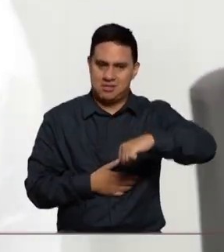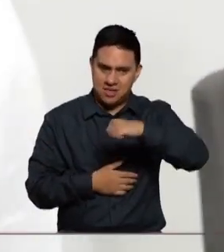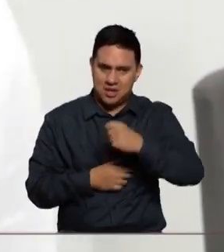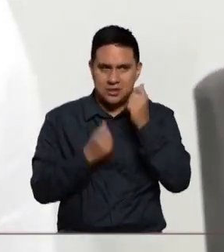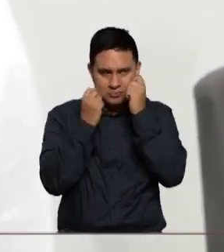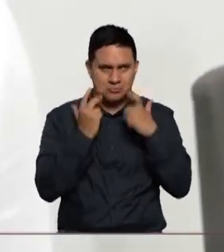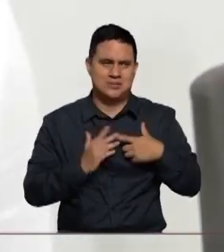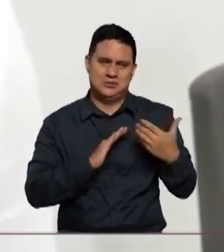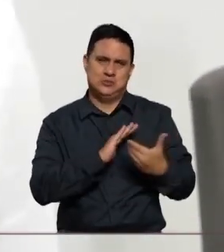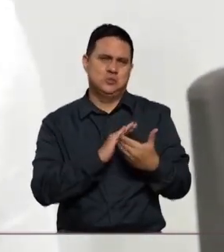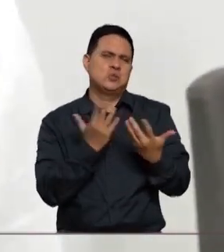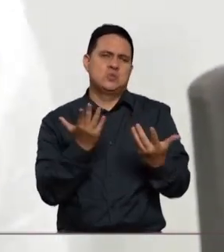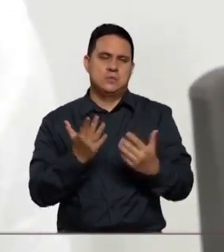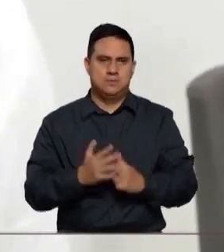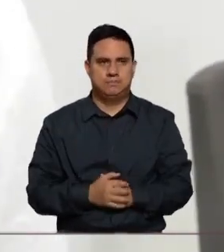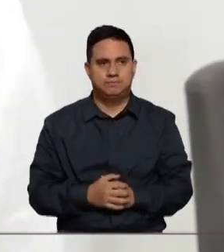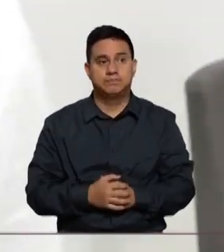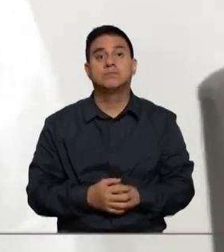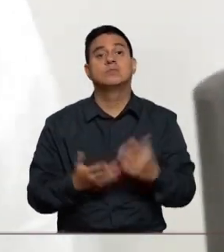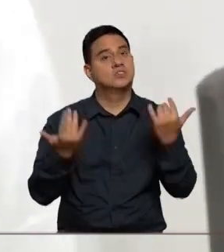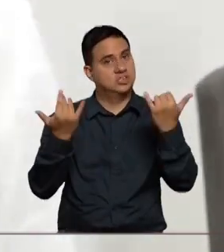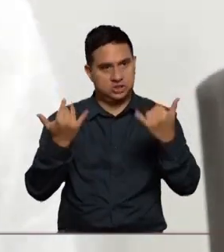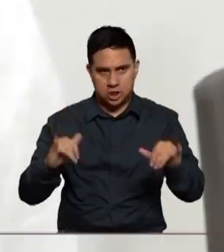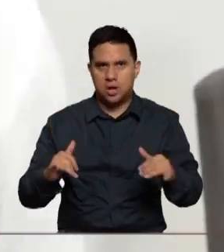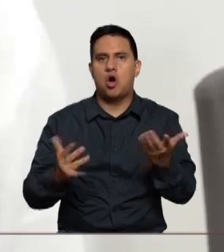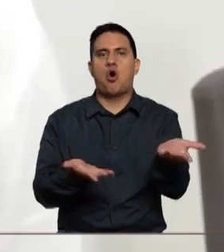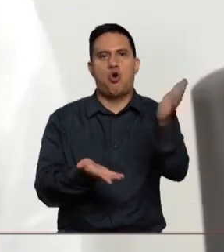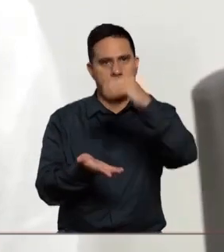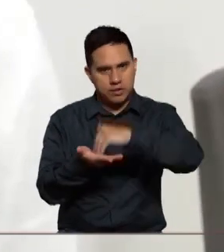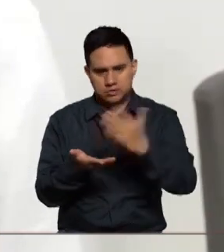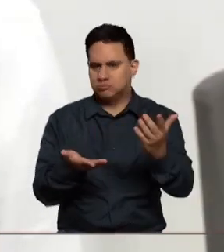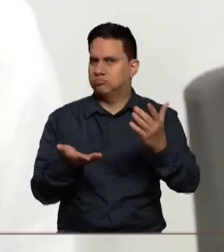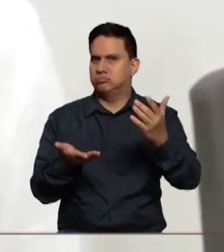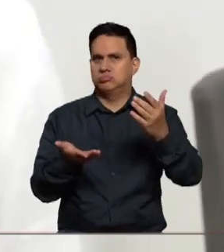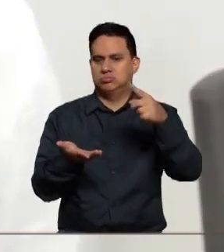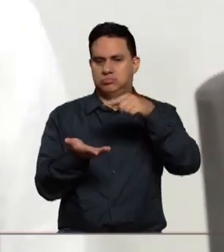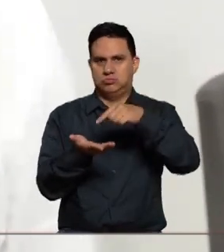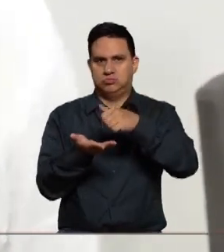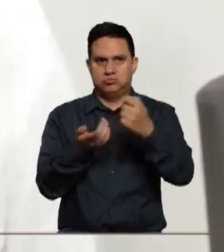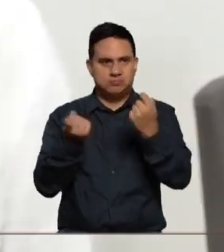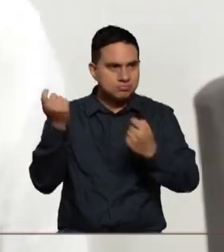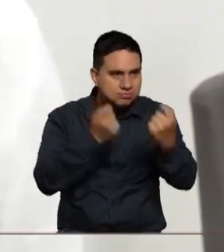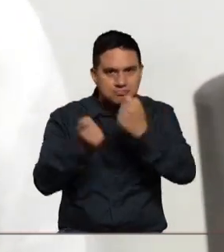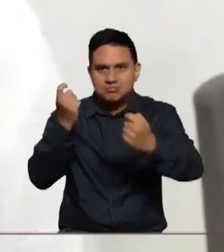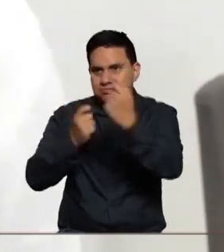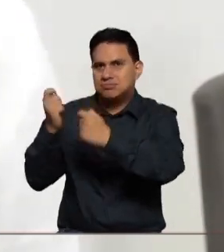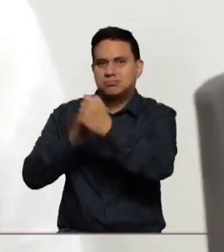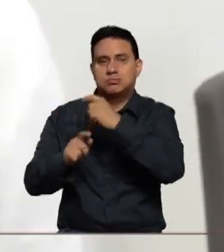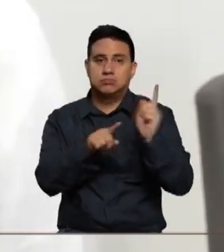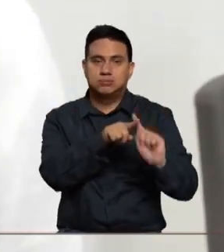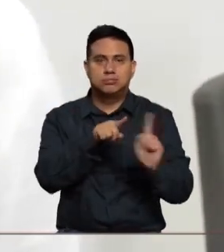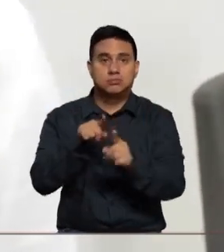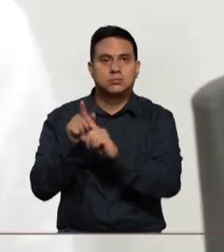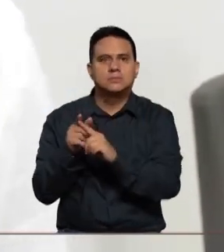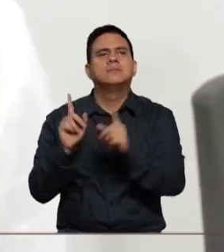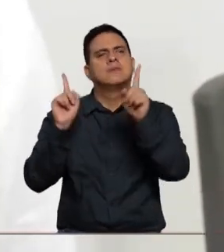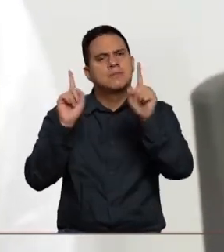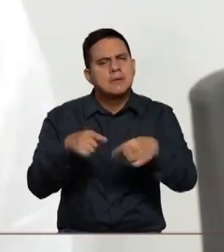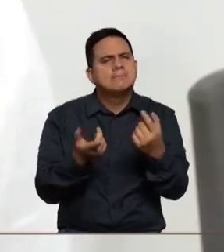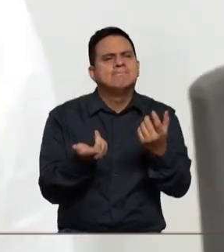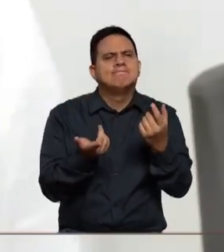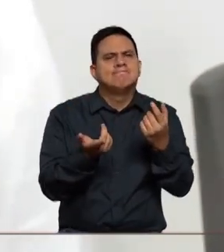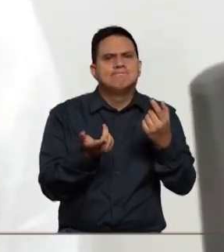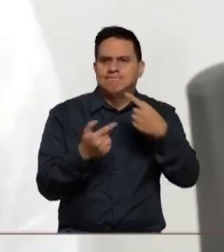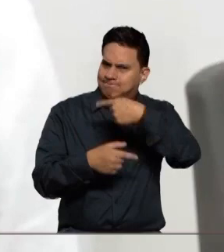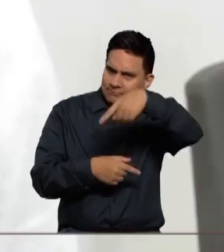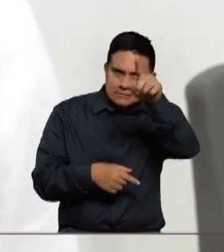economía, desde ya nosotros vamos a ir al territorio a mandar delegaciones de la administración para que hagan censo y miren en qué condiciones